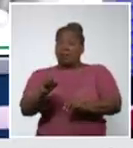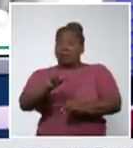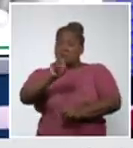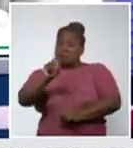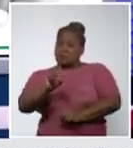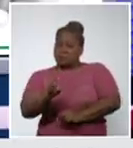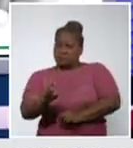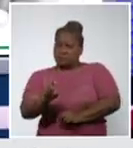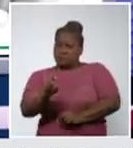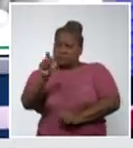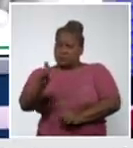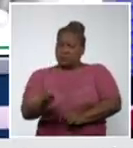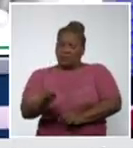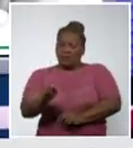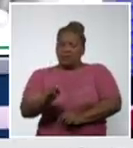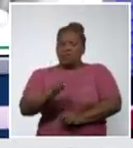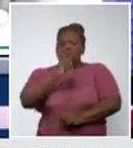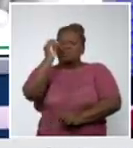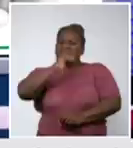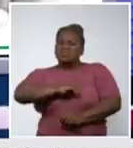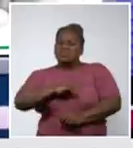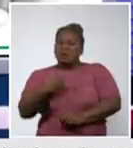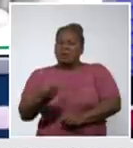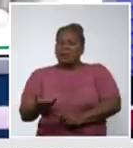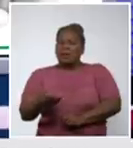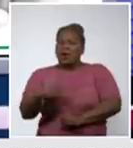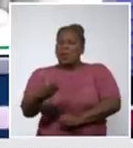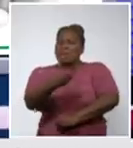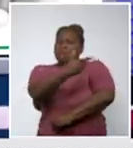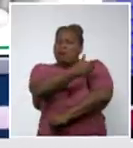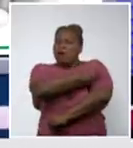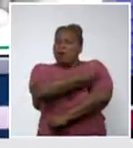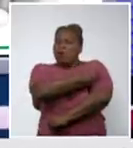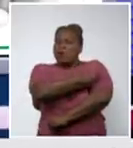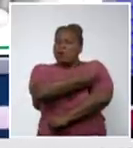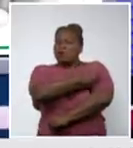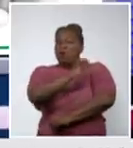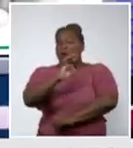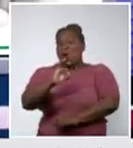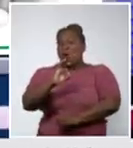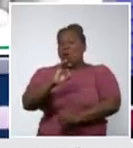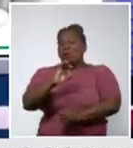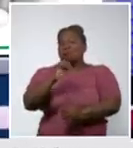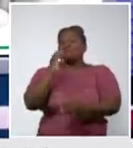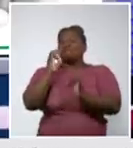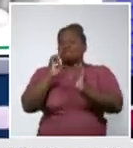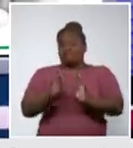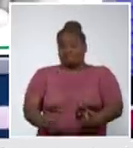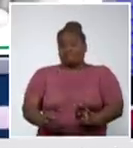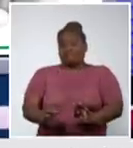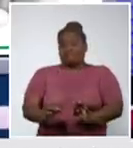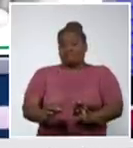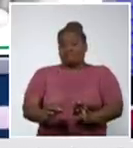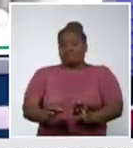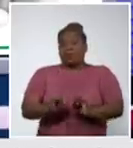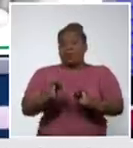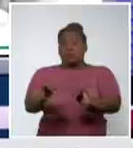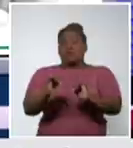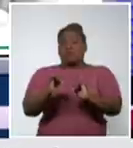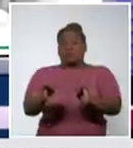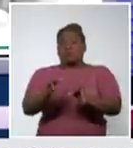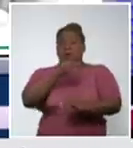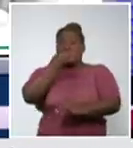que quiere saber sobre la vacunación o la veracidad de una información que señala que